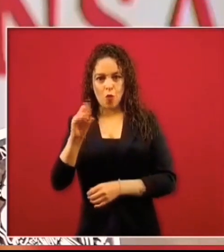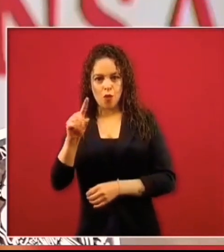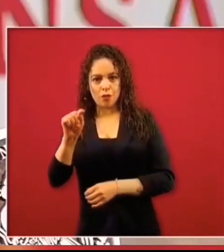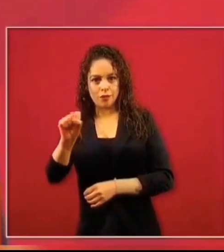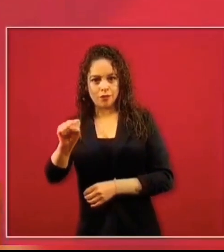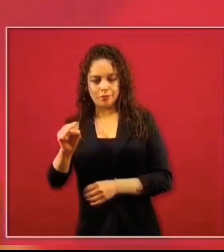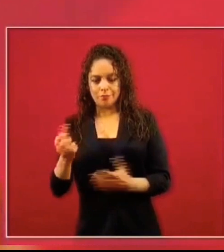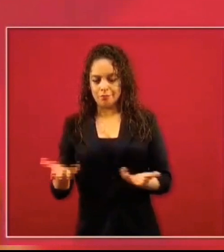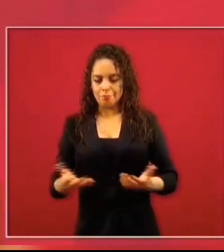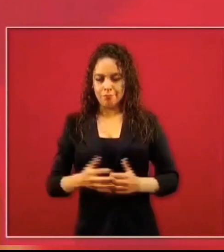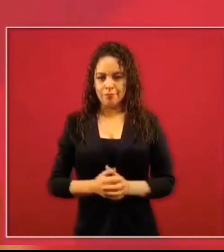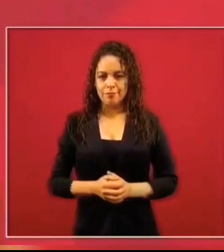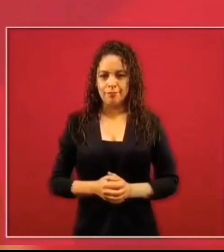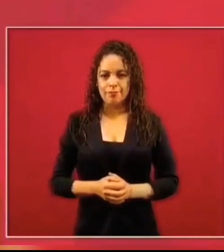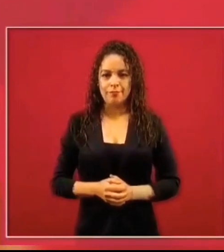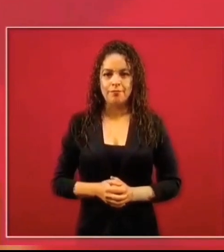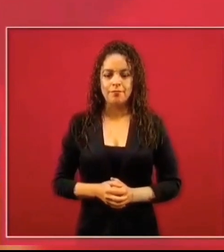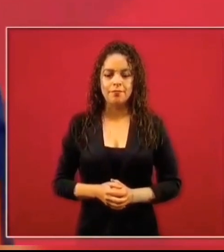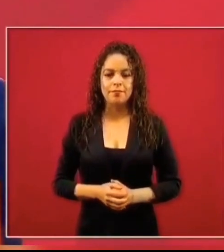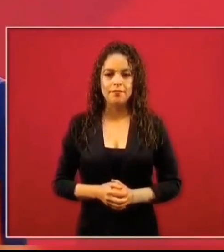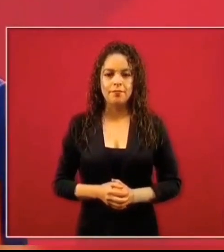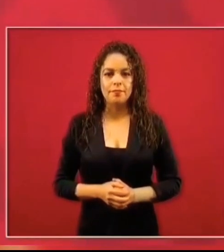que se alquilan